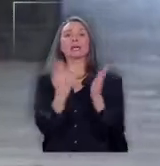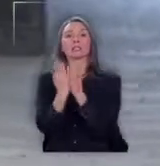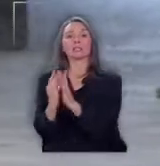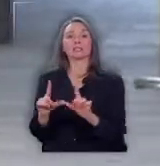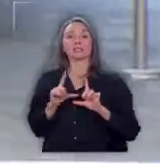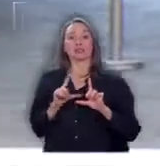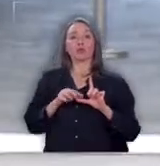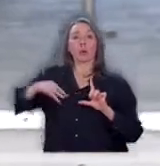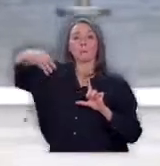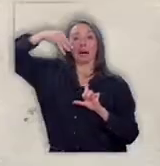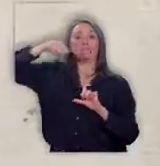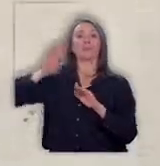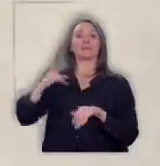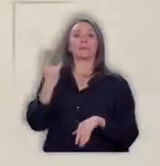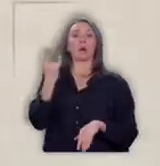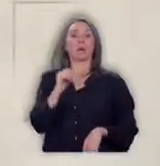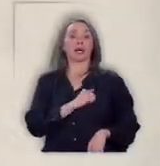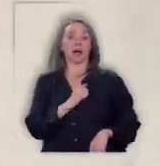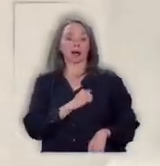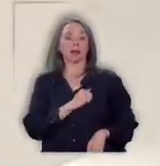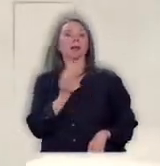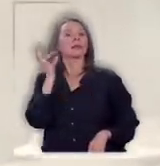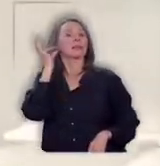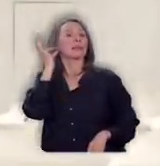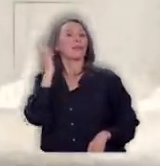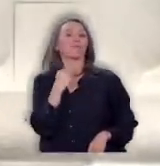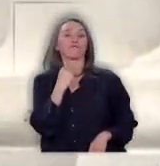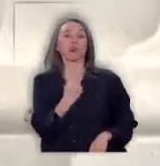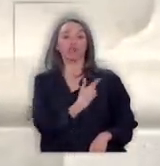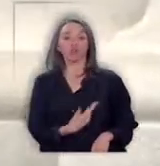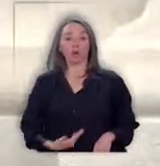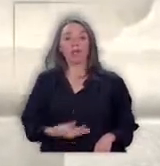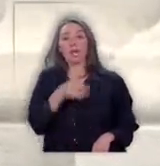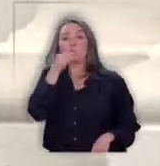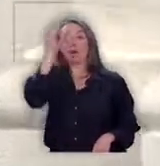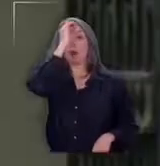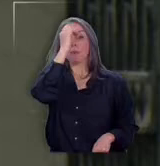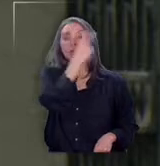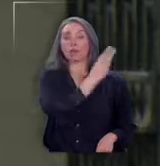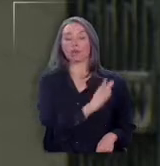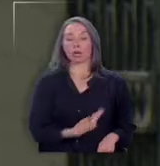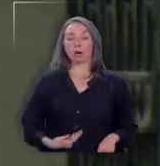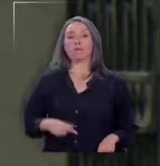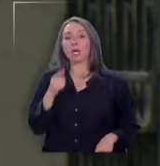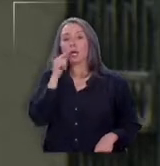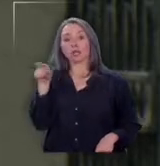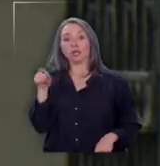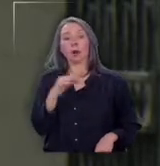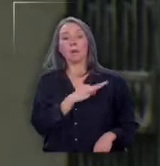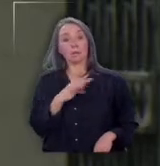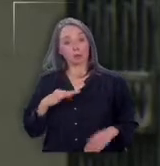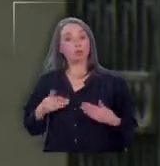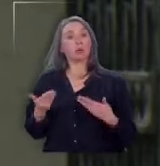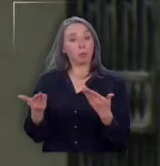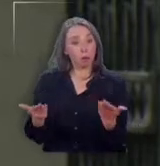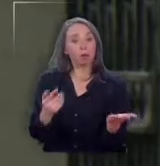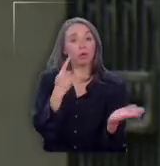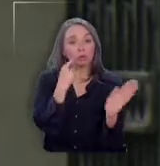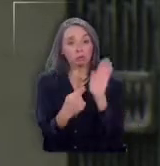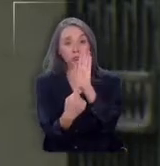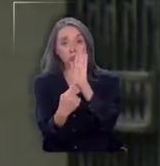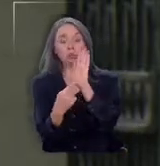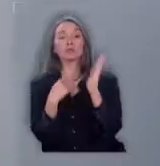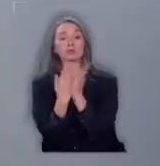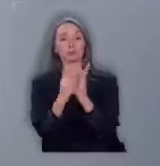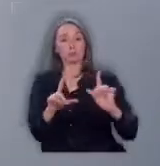misma casa de estudios fue la vocera de gobierno quien entregó el parecer del ejecutivo está completamente disponible a mostrar su